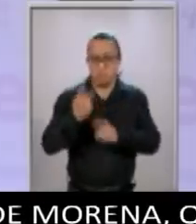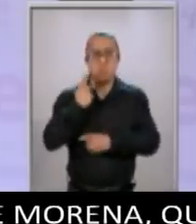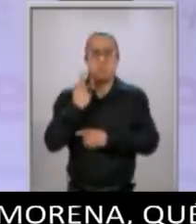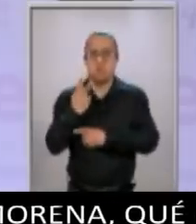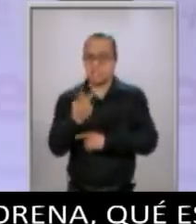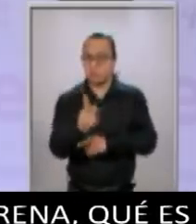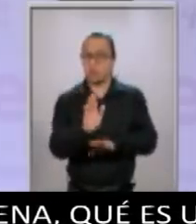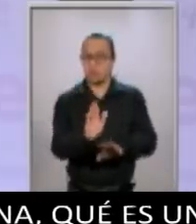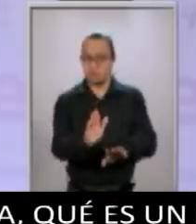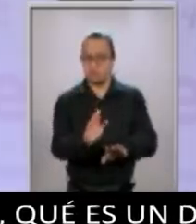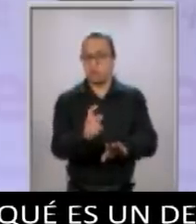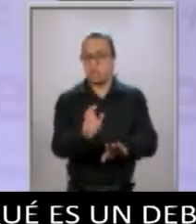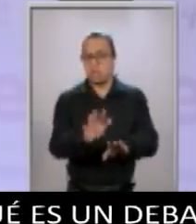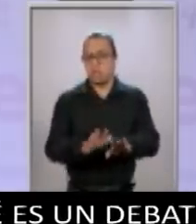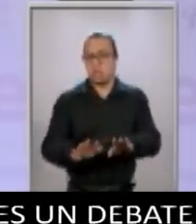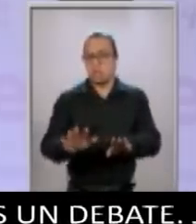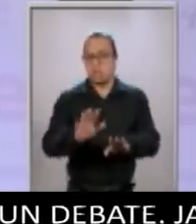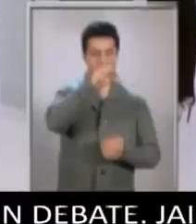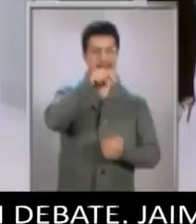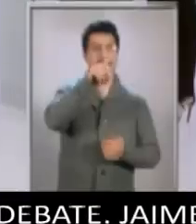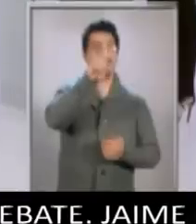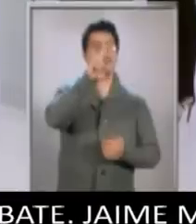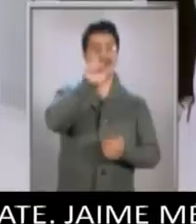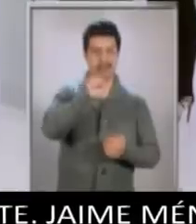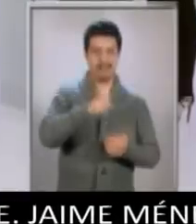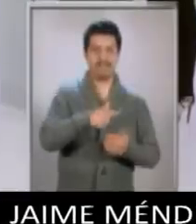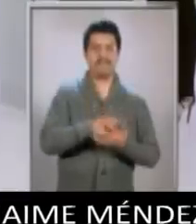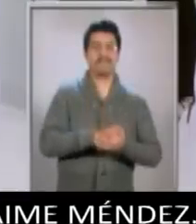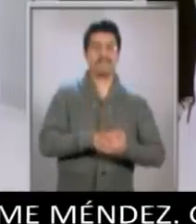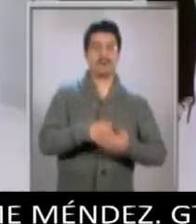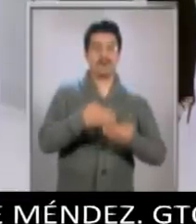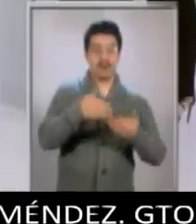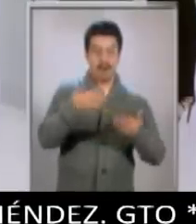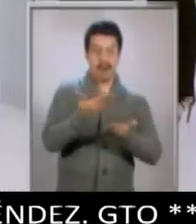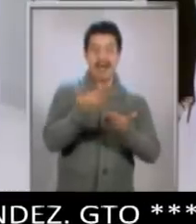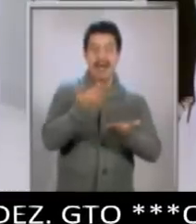preparadas. Me parece que un poco muy